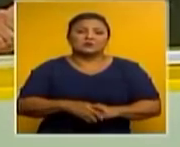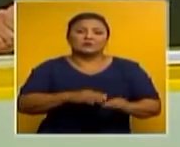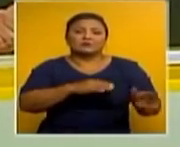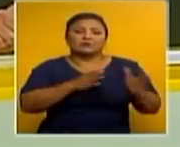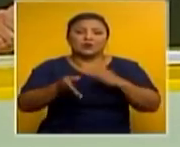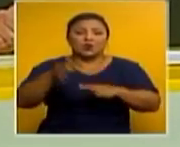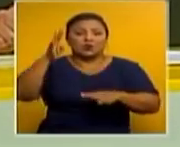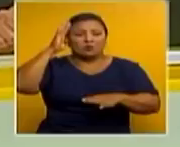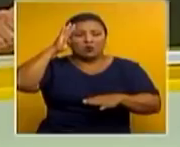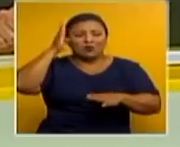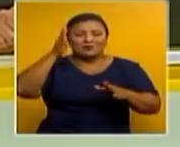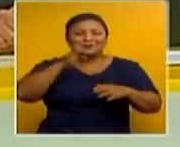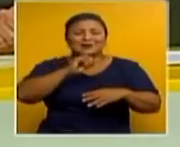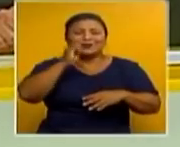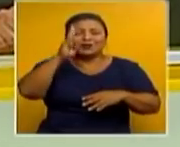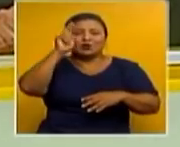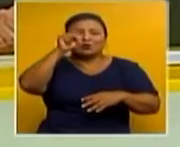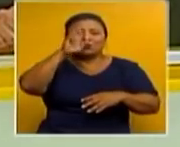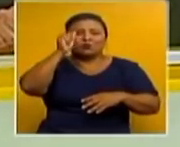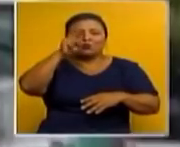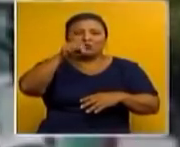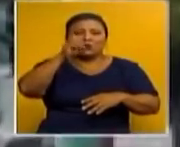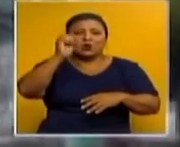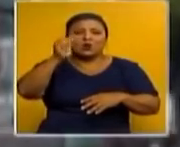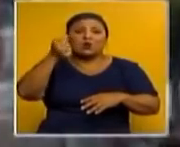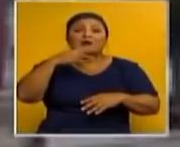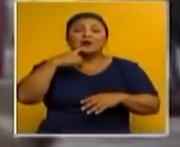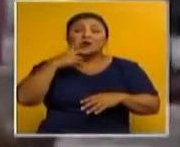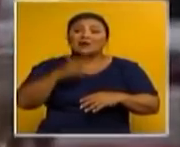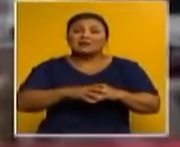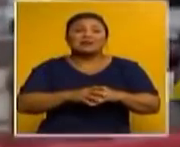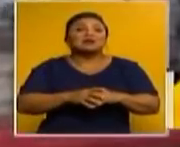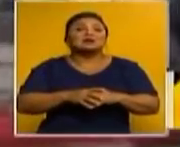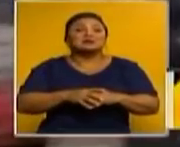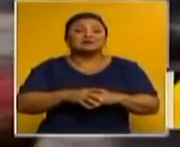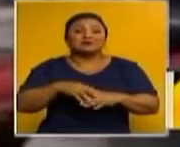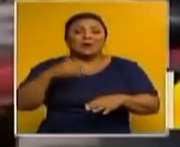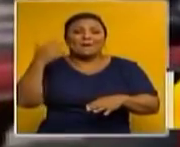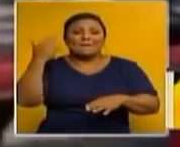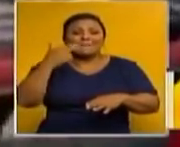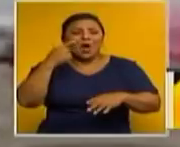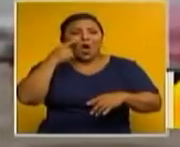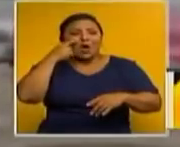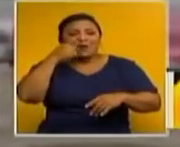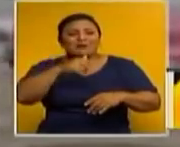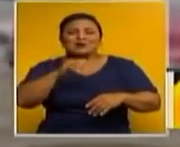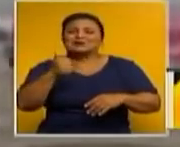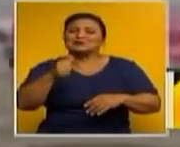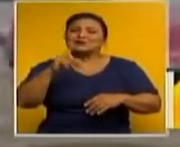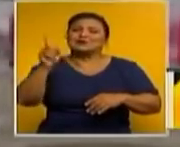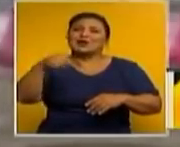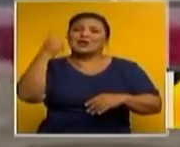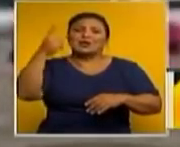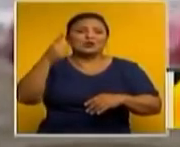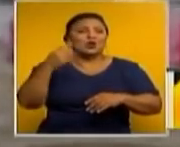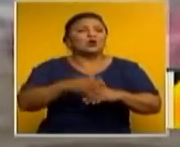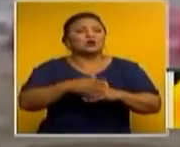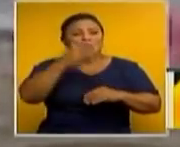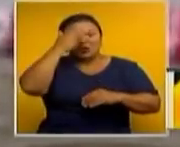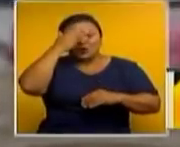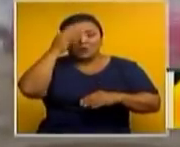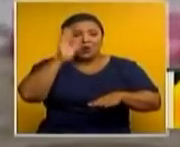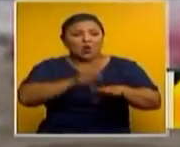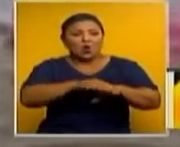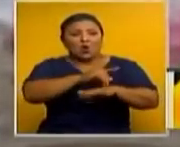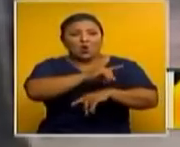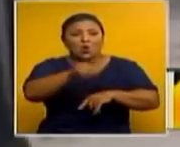Un policía de Buenos Aires que mató a un delincuente por propinarle 10 puñaladas a un turista estadounidense será procesado por